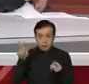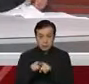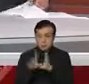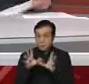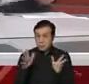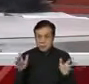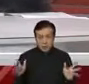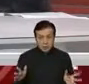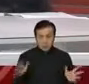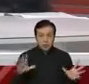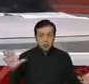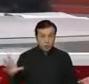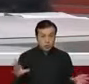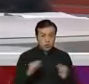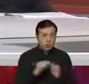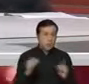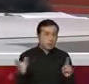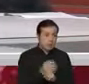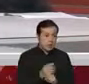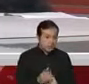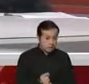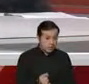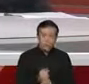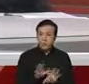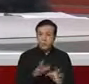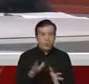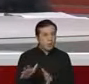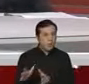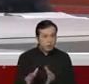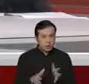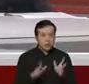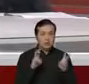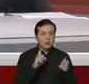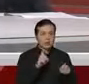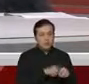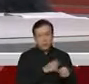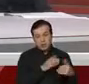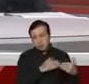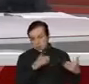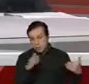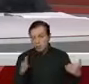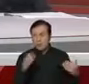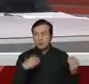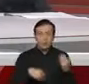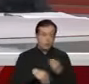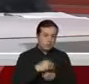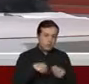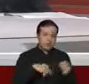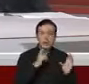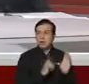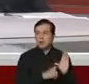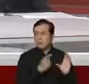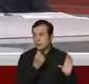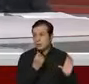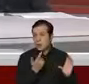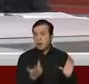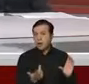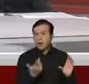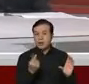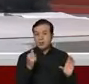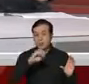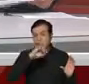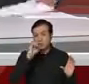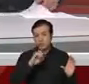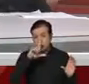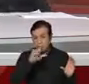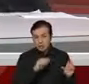cumpliendo todos estos logros y estas metas que usted ha mencionado en el tema de gracia, en el tema de flujo, en el tema de capital, en el tema de tasa